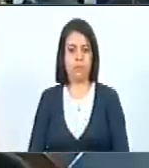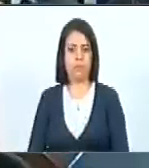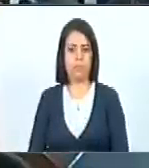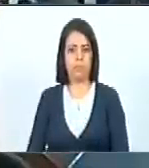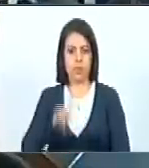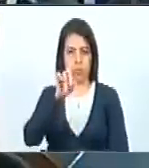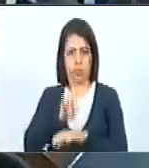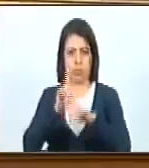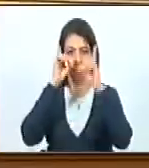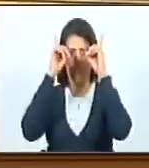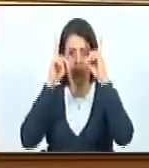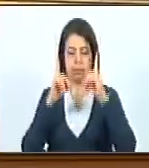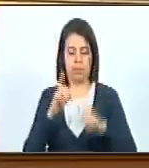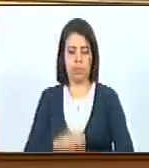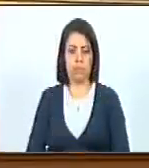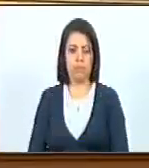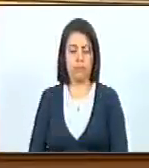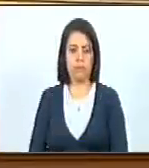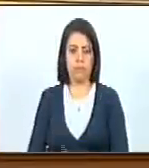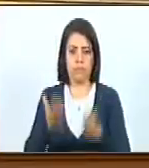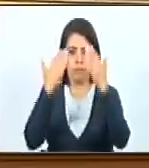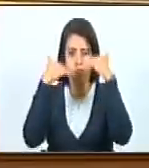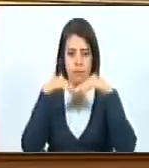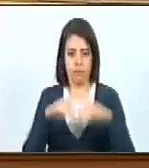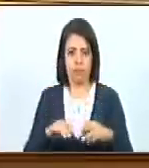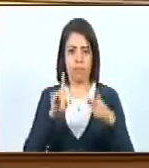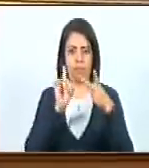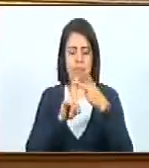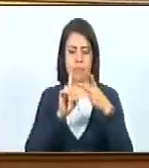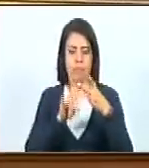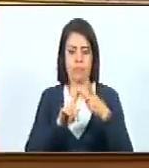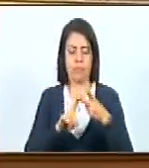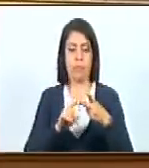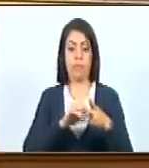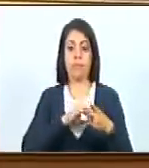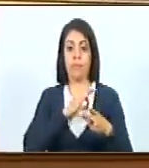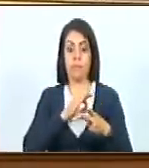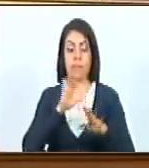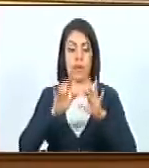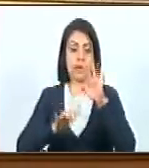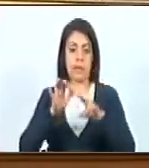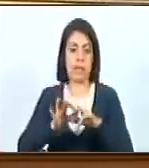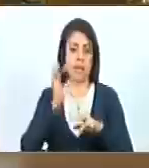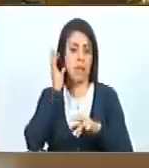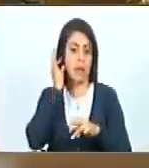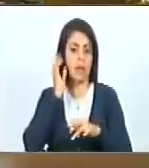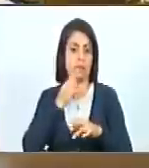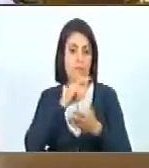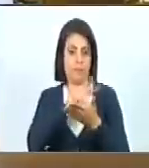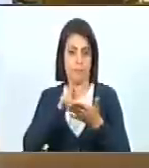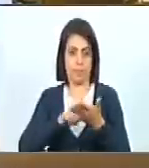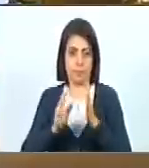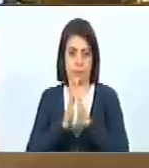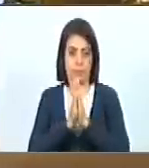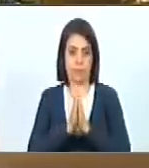por unanimidad. Siguiente punto del orden del día, ciudadana secretaria.